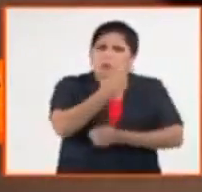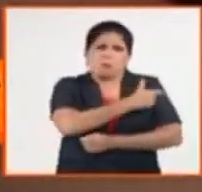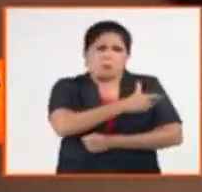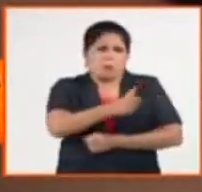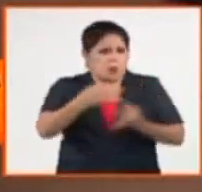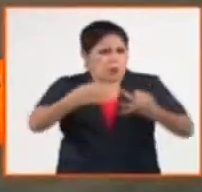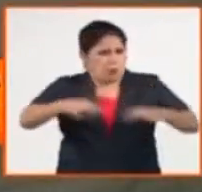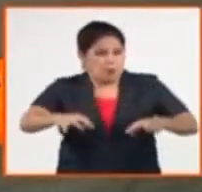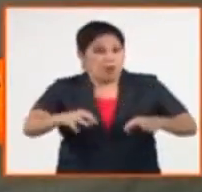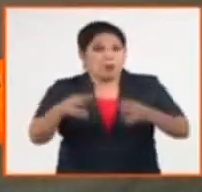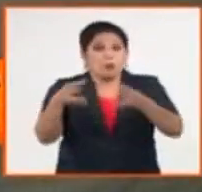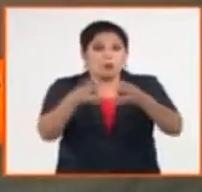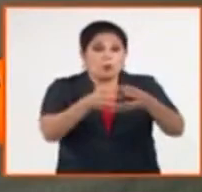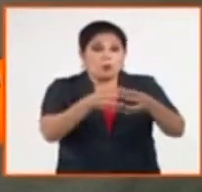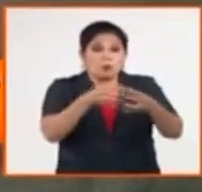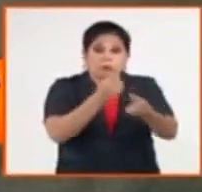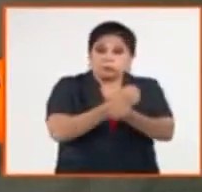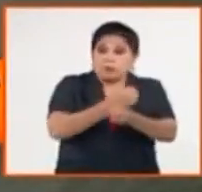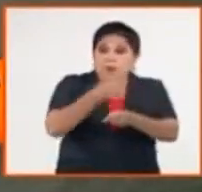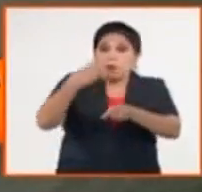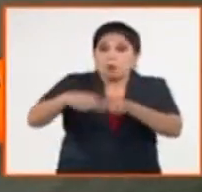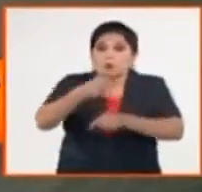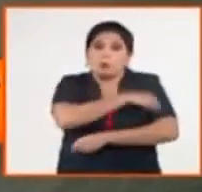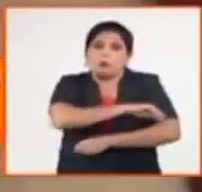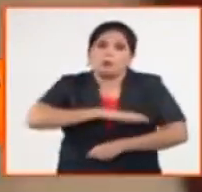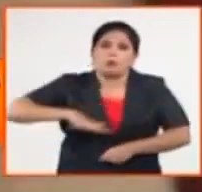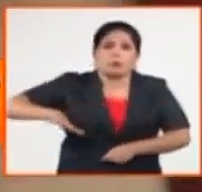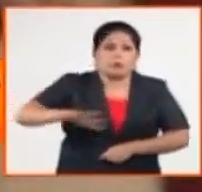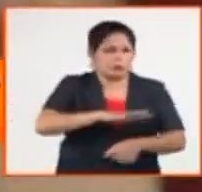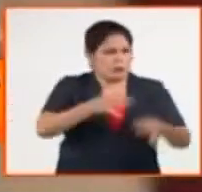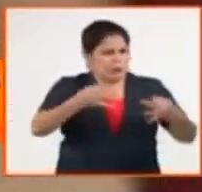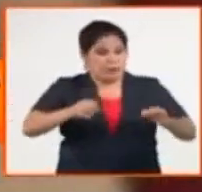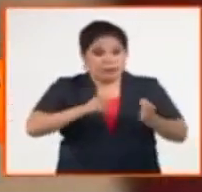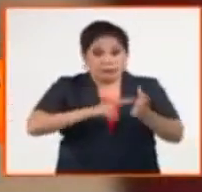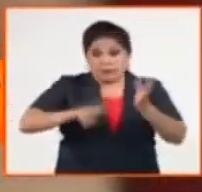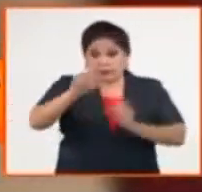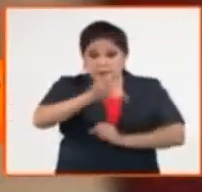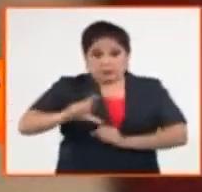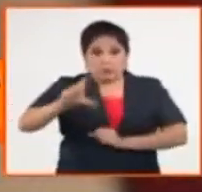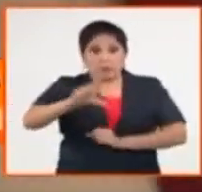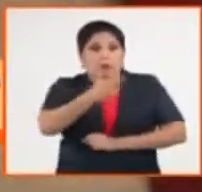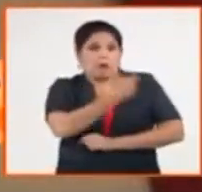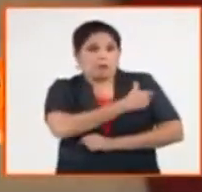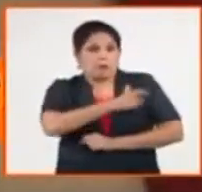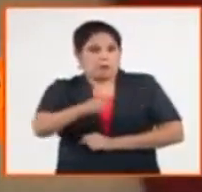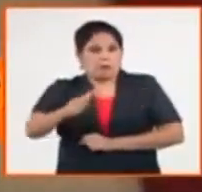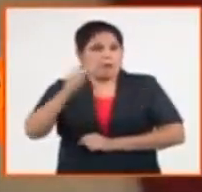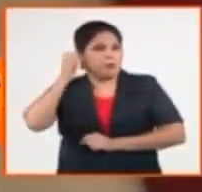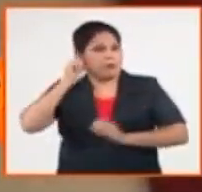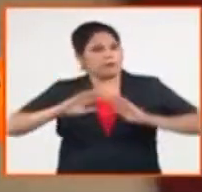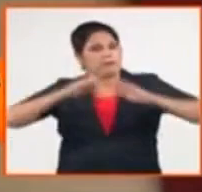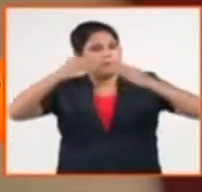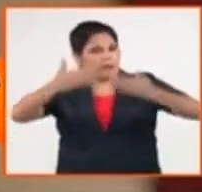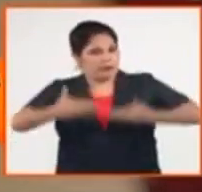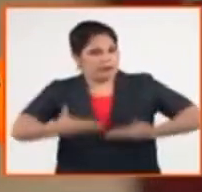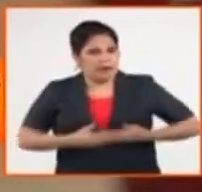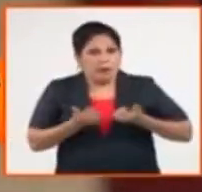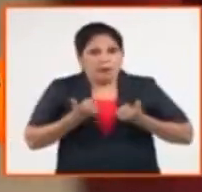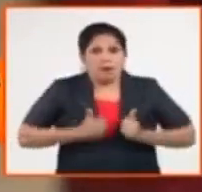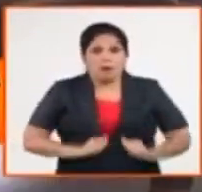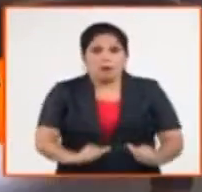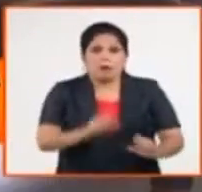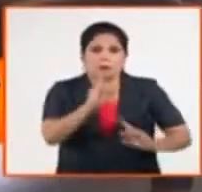tanto a los grupos de riesgo como a toda la población. En la provincia ya están inmunizadas las embarazadas, puérperas y